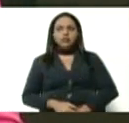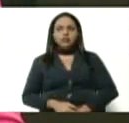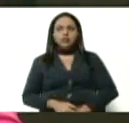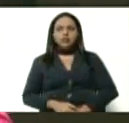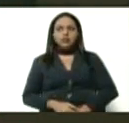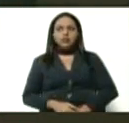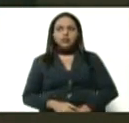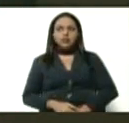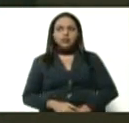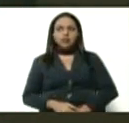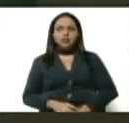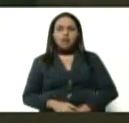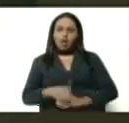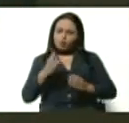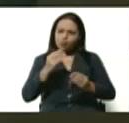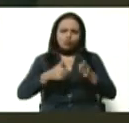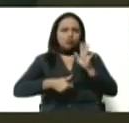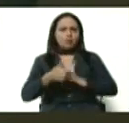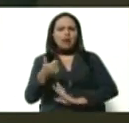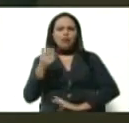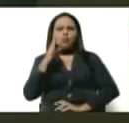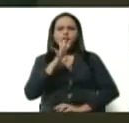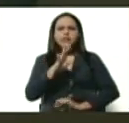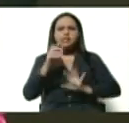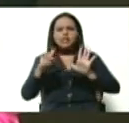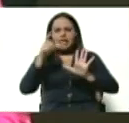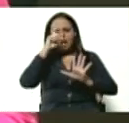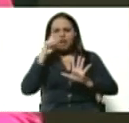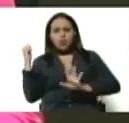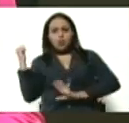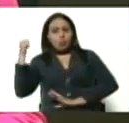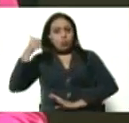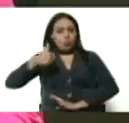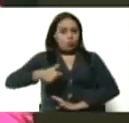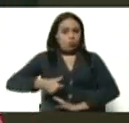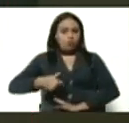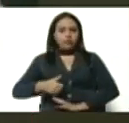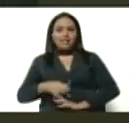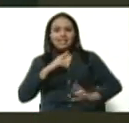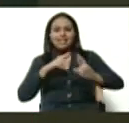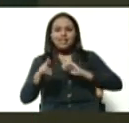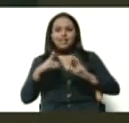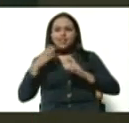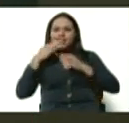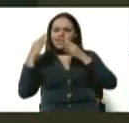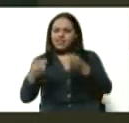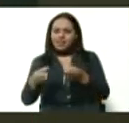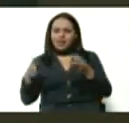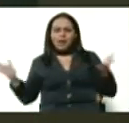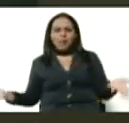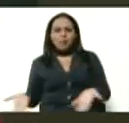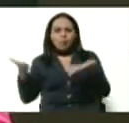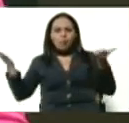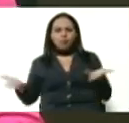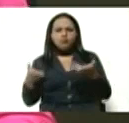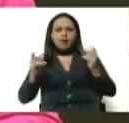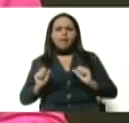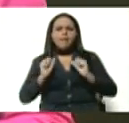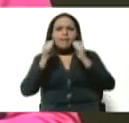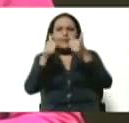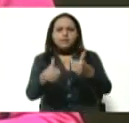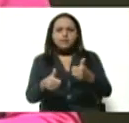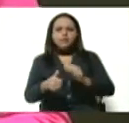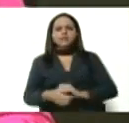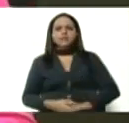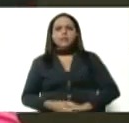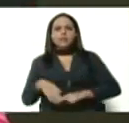Es mucho más de estos 46 años de relaciones y su real impulso dado a partir de